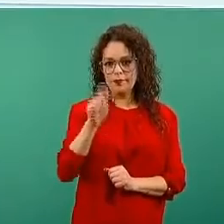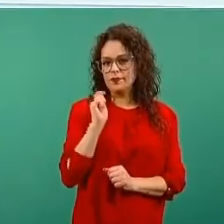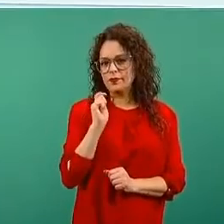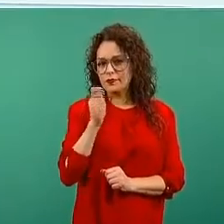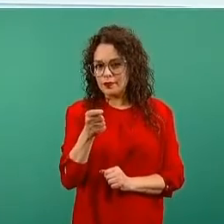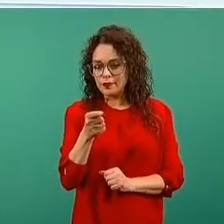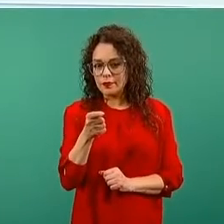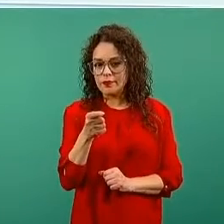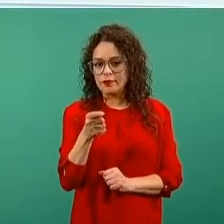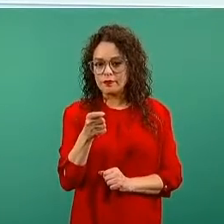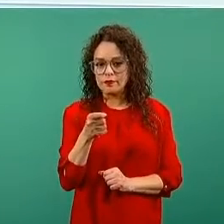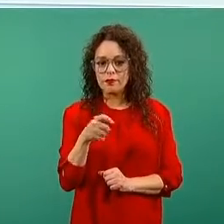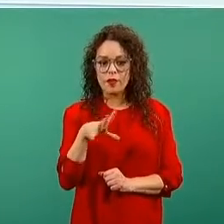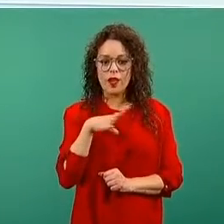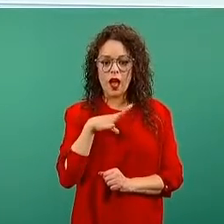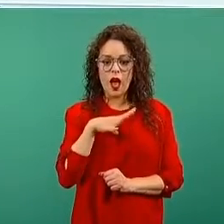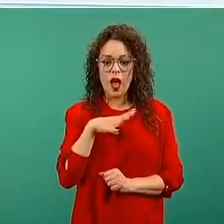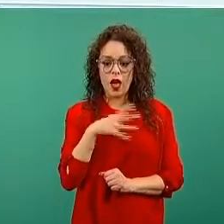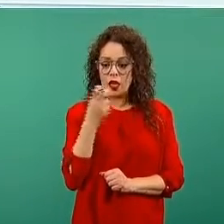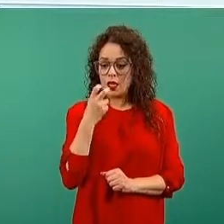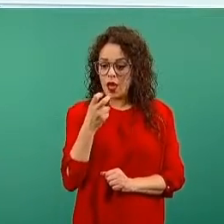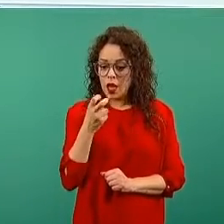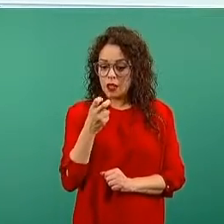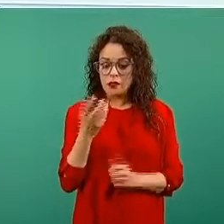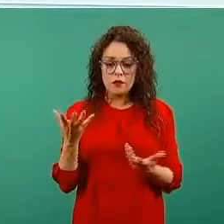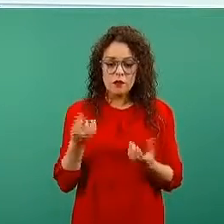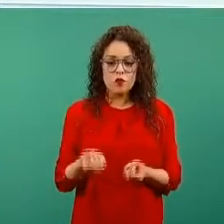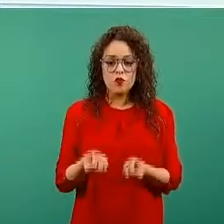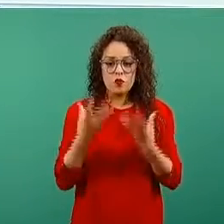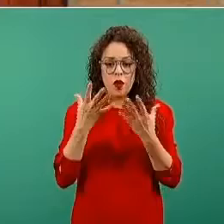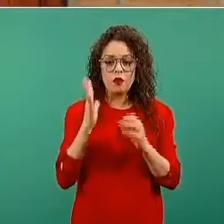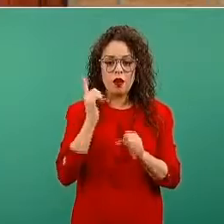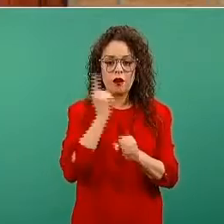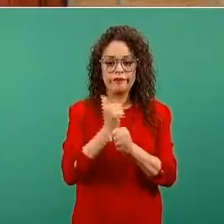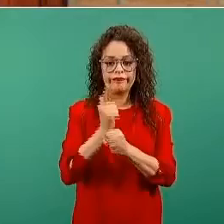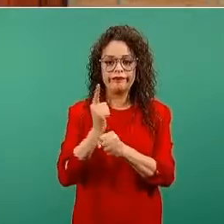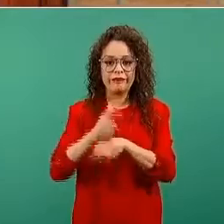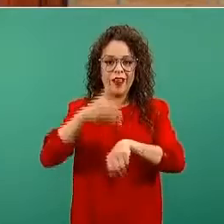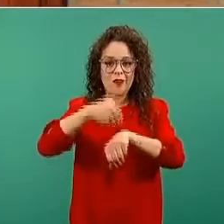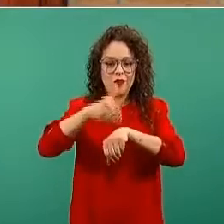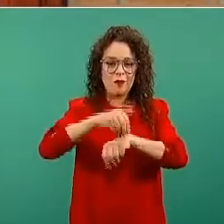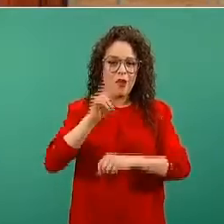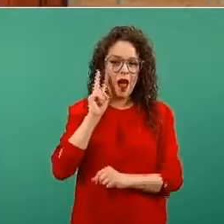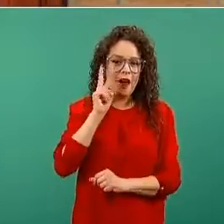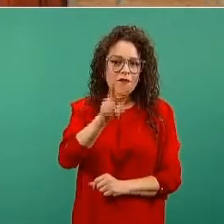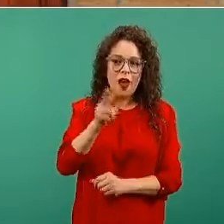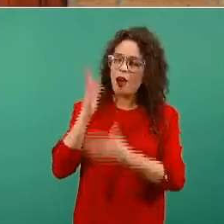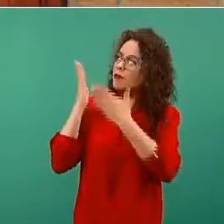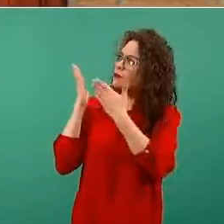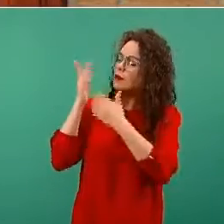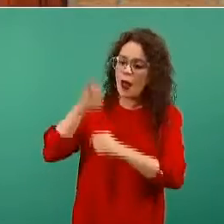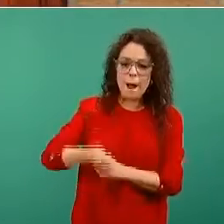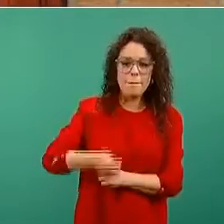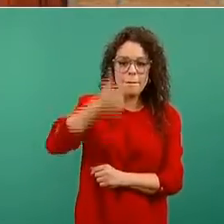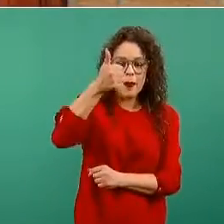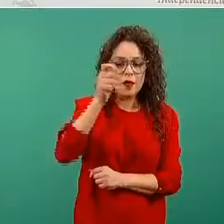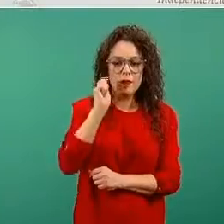de la misma, al menos en la cantidad o números que se han identificado. Vean ustedes como la primera, la